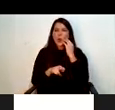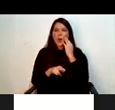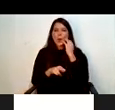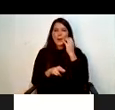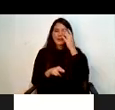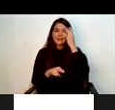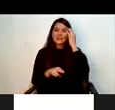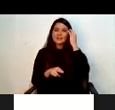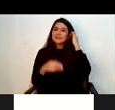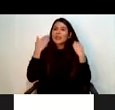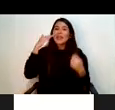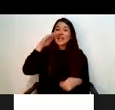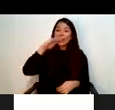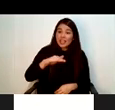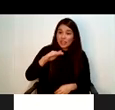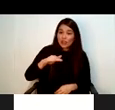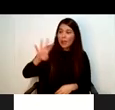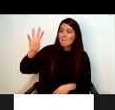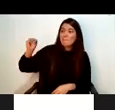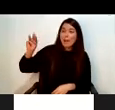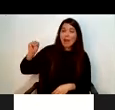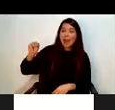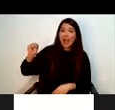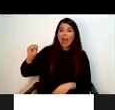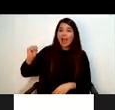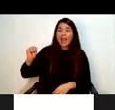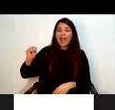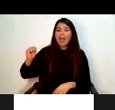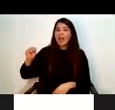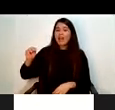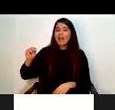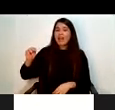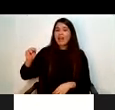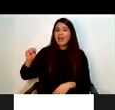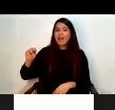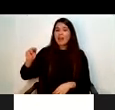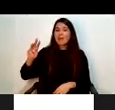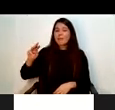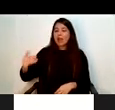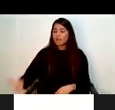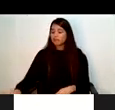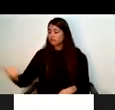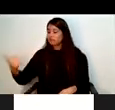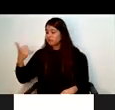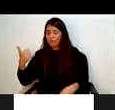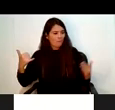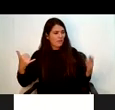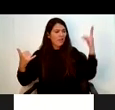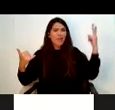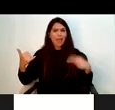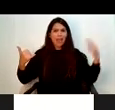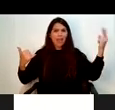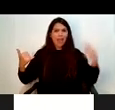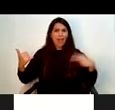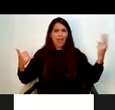del niño que la mamá, cosa que toma el celular y empieza el niño a llorar. ¿ya?